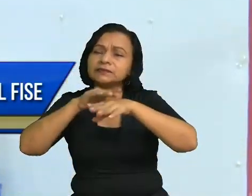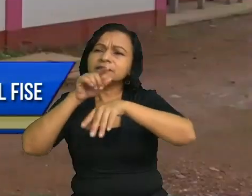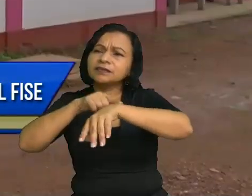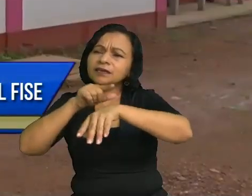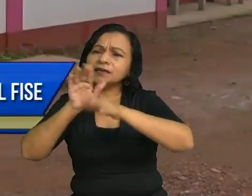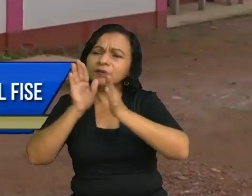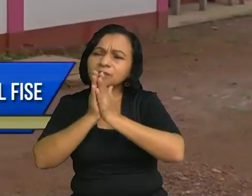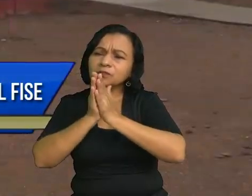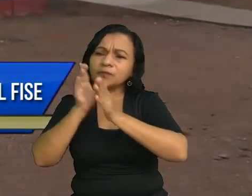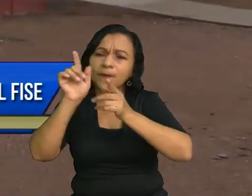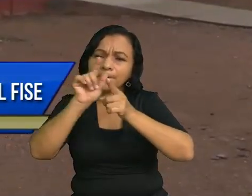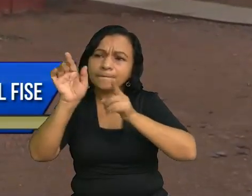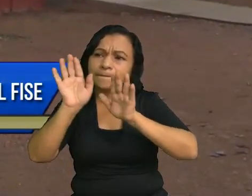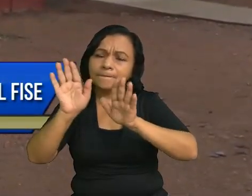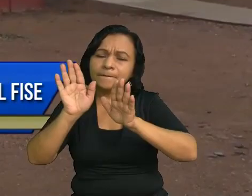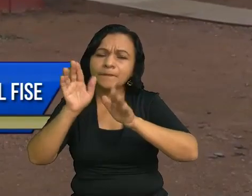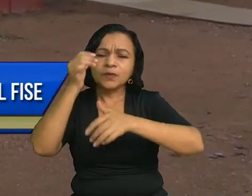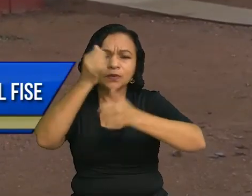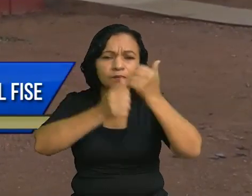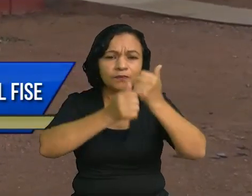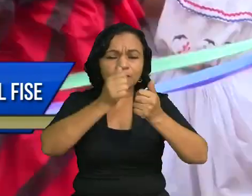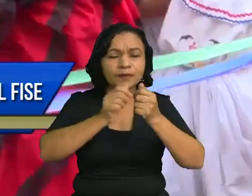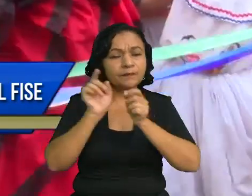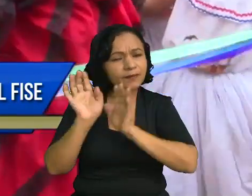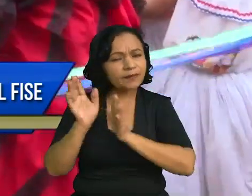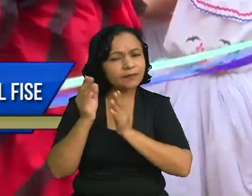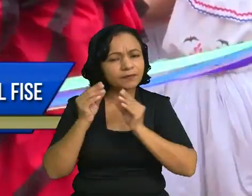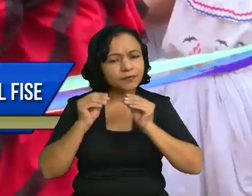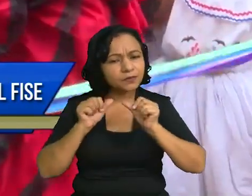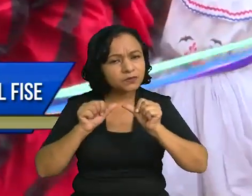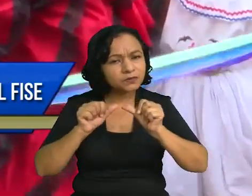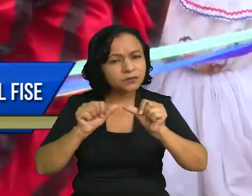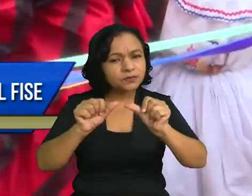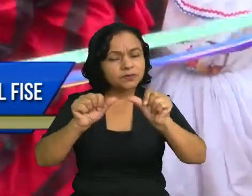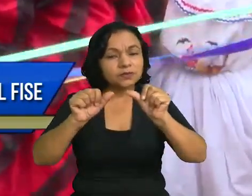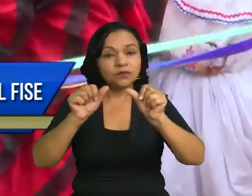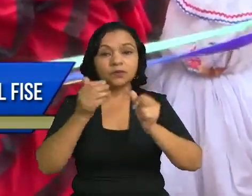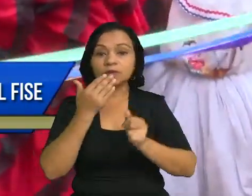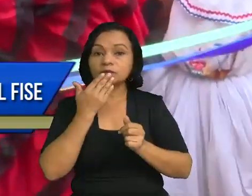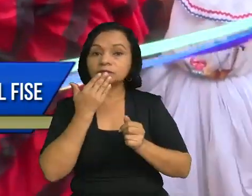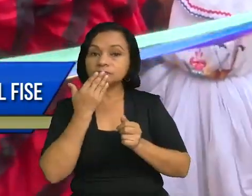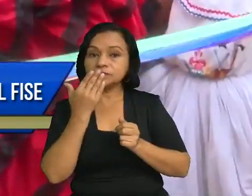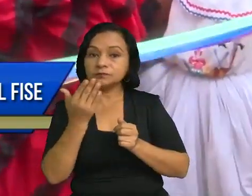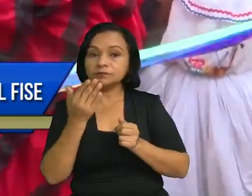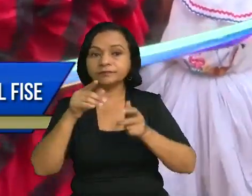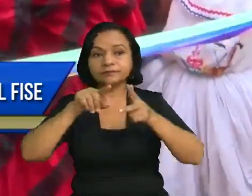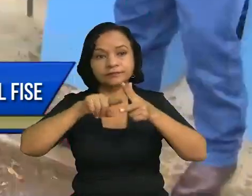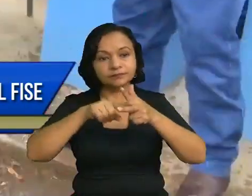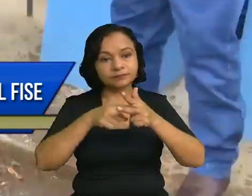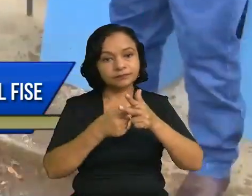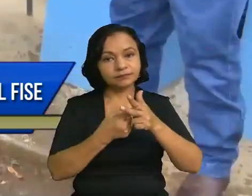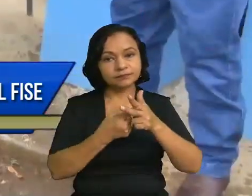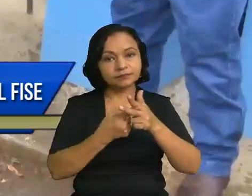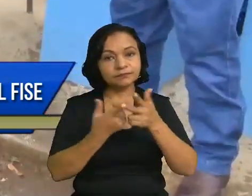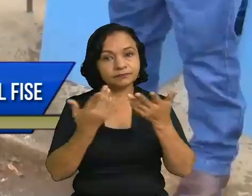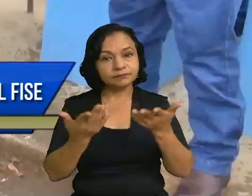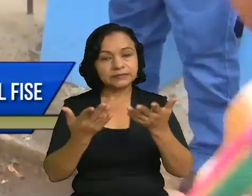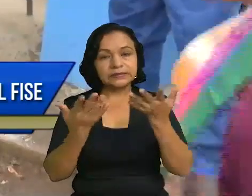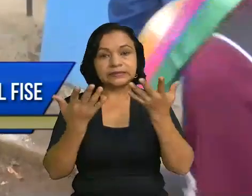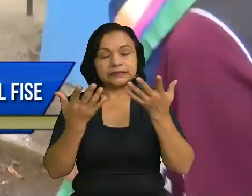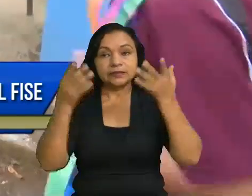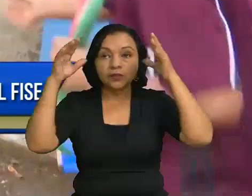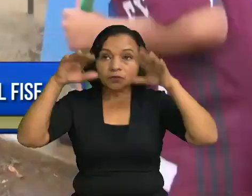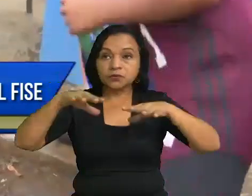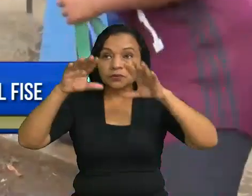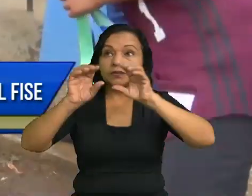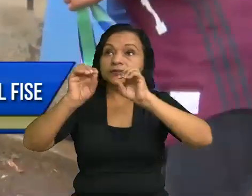porque siempre tuvo algún tipo de afectación entonces la ventaja que vamos a tener ahora es que van a arrancar en el periodo seco pues